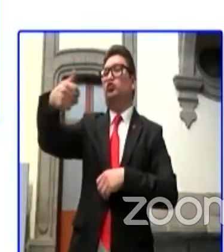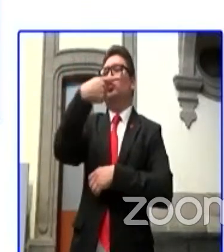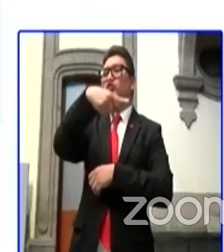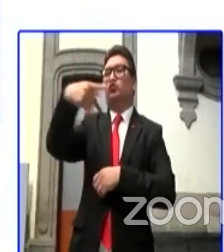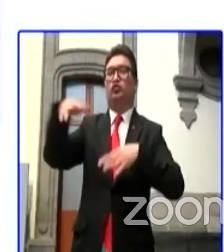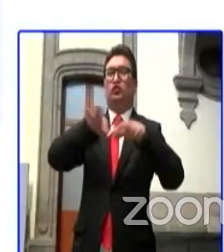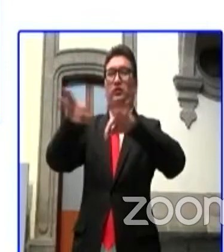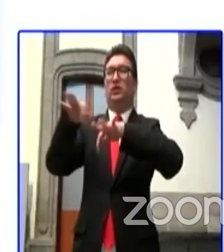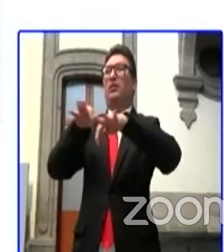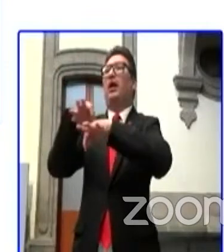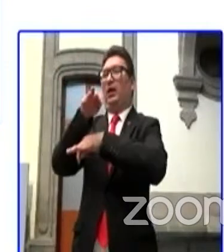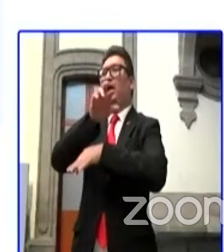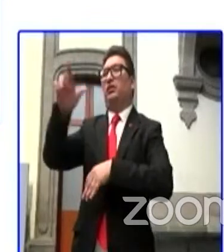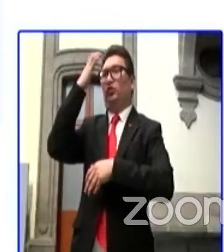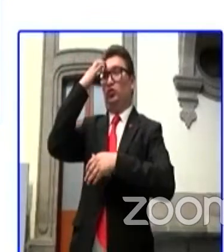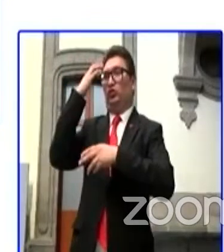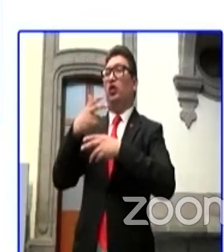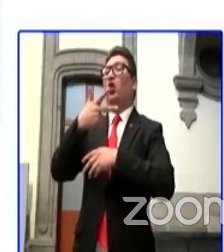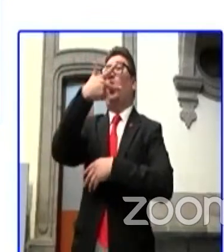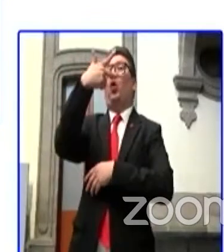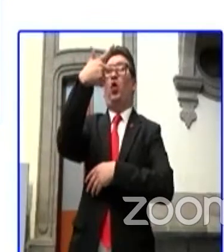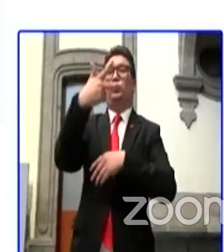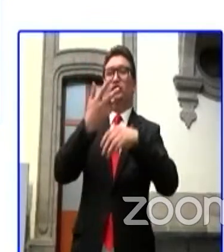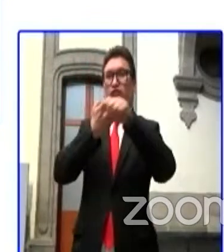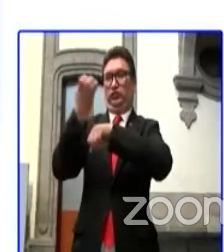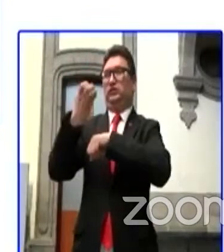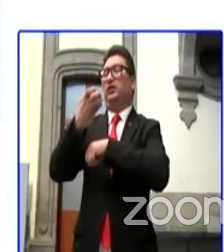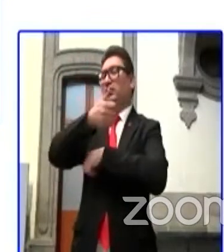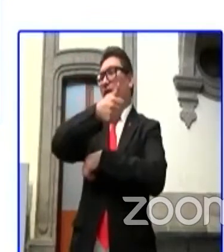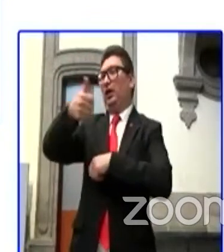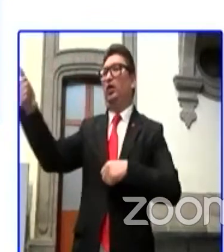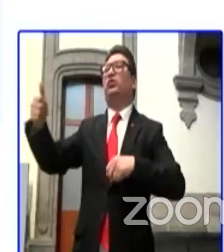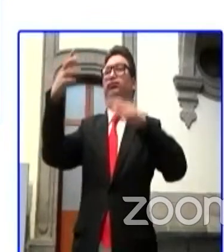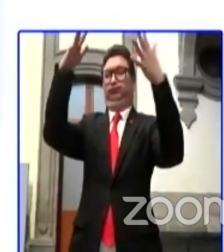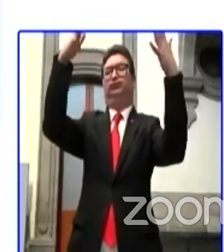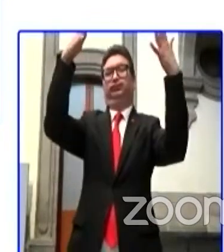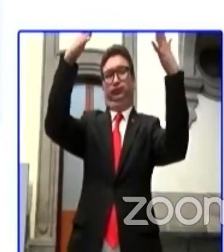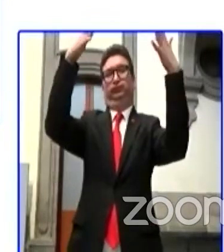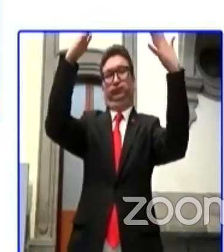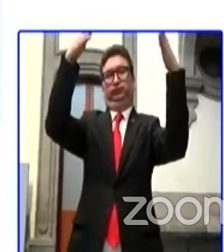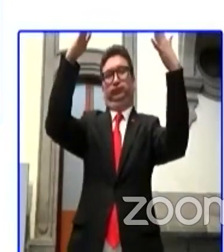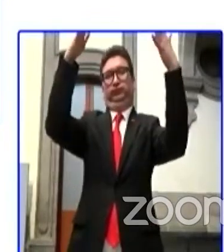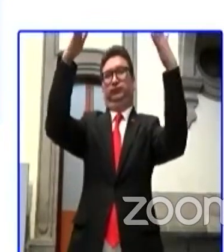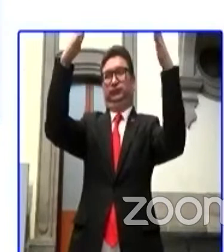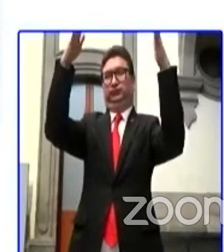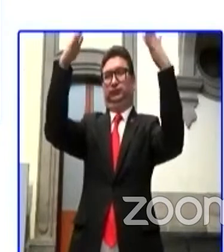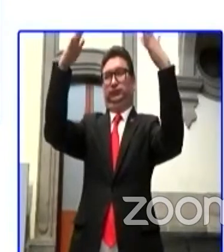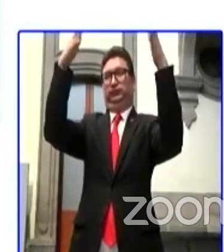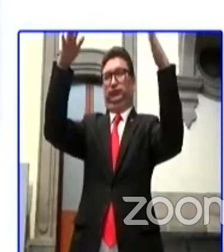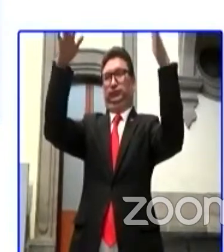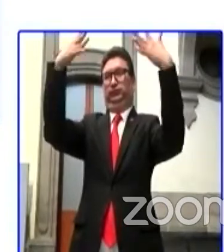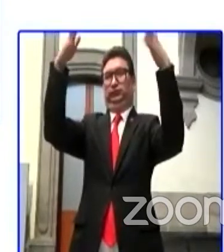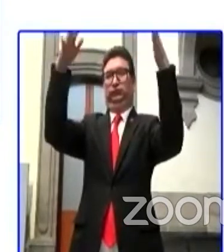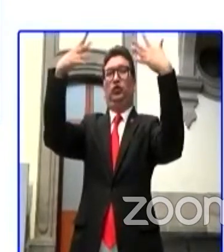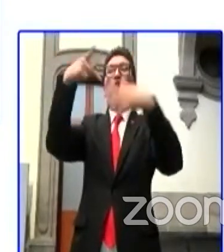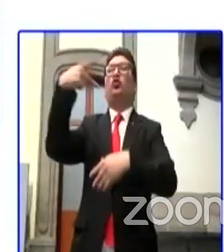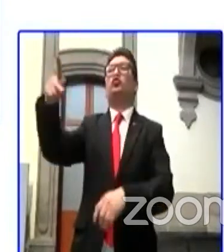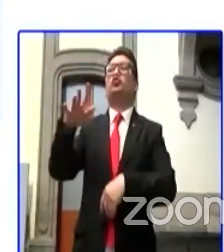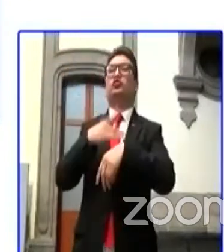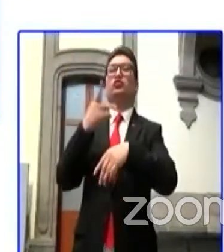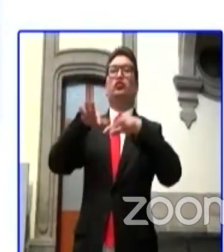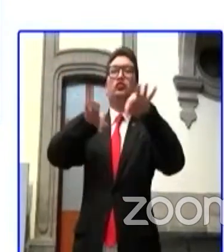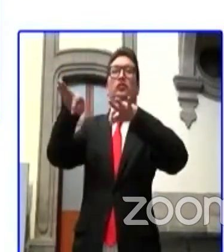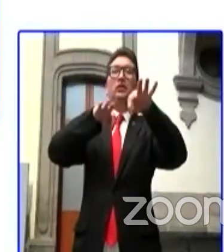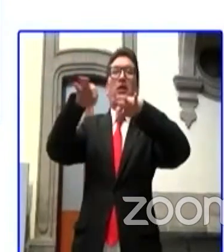pues en al menos estos 8 entidades, y de verdad creo que un merecido aplauso por el trabajo que sin duda están